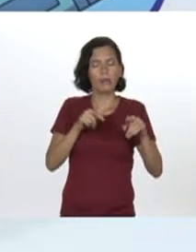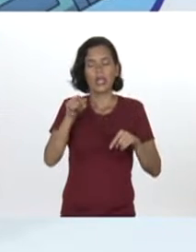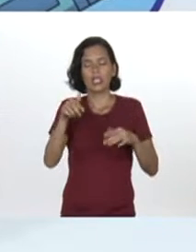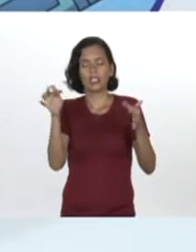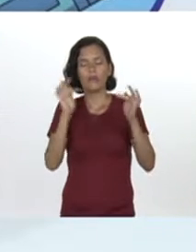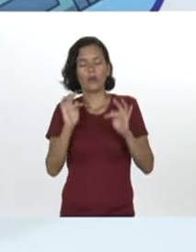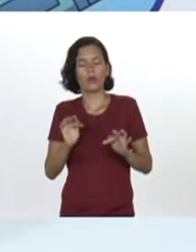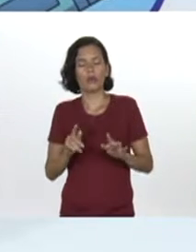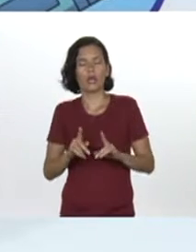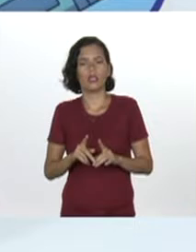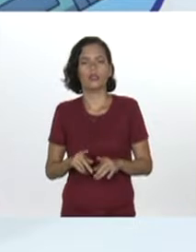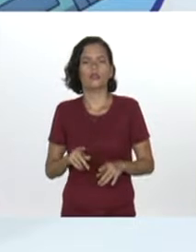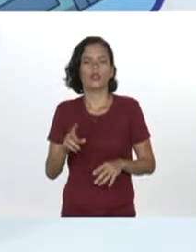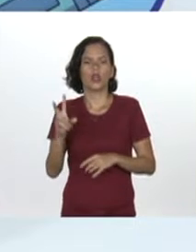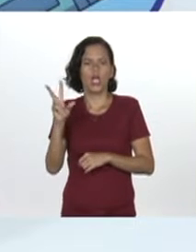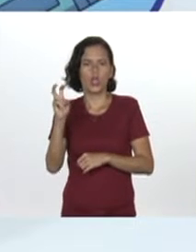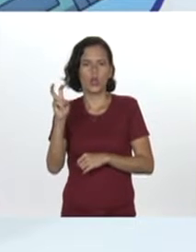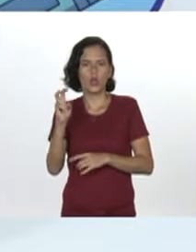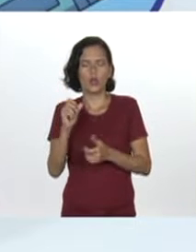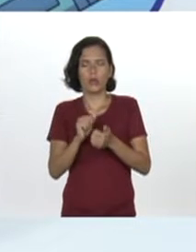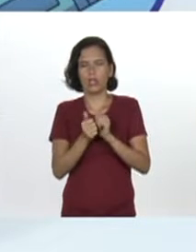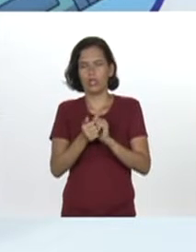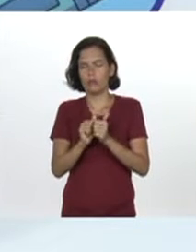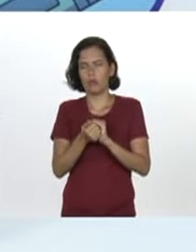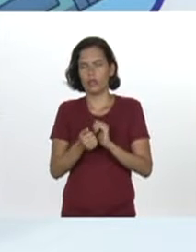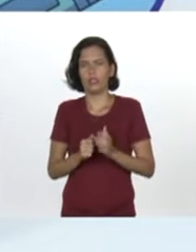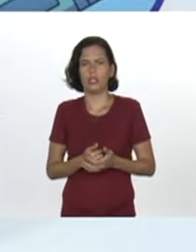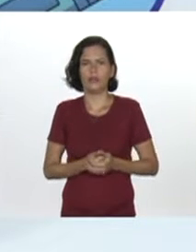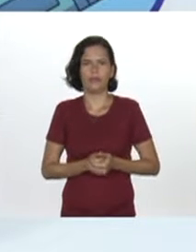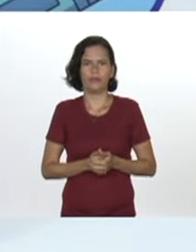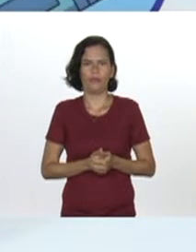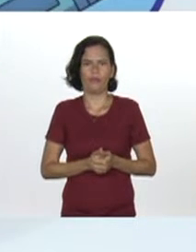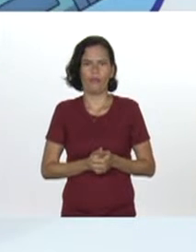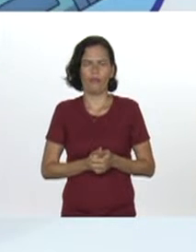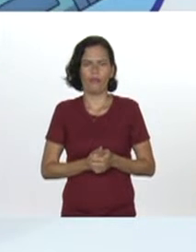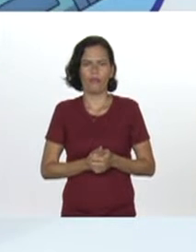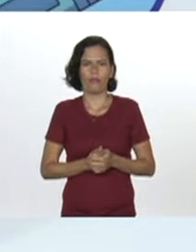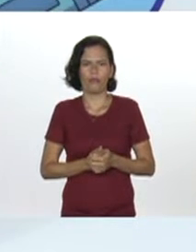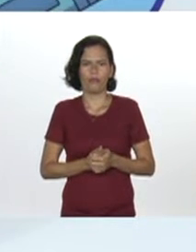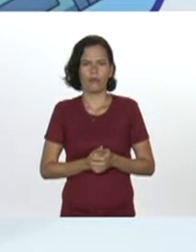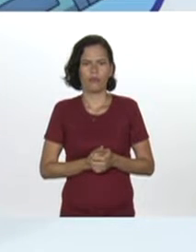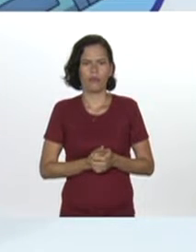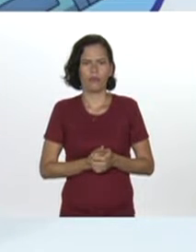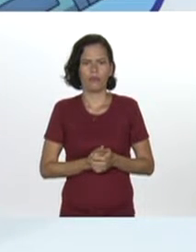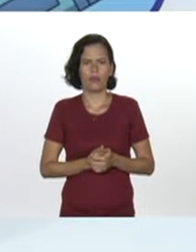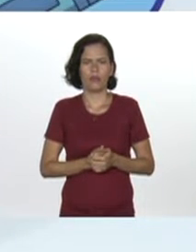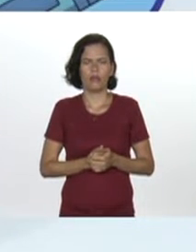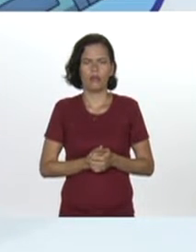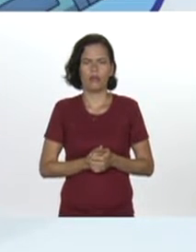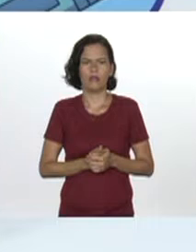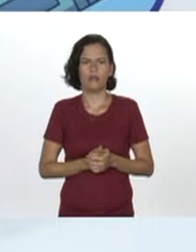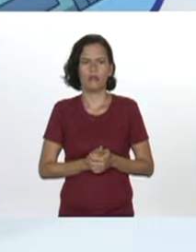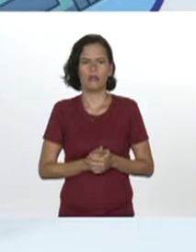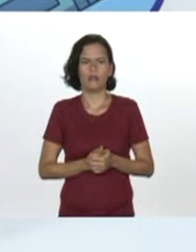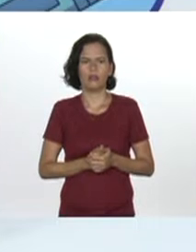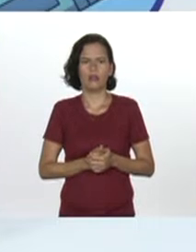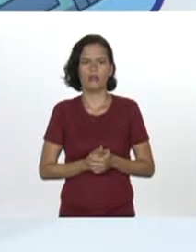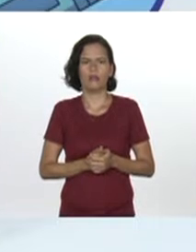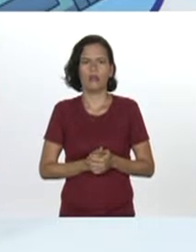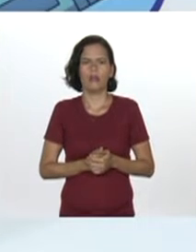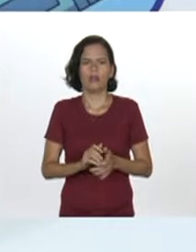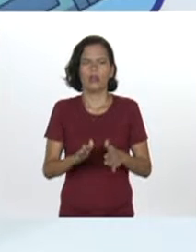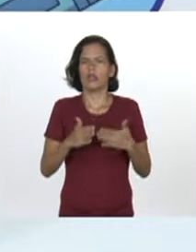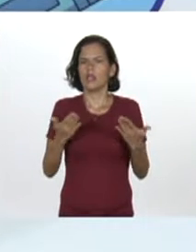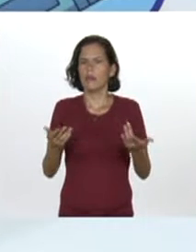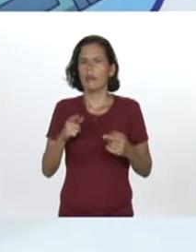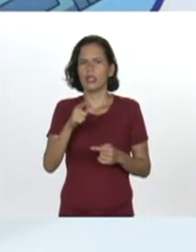baloncesto. Ahora visto como una nueva disciplina deportiva o una nueva modalidad del baloncesto tradicional. ¿Ok?